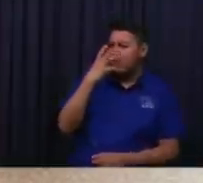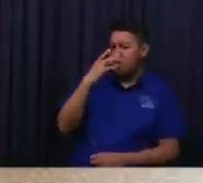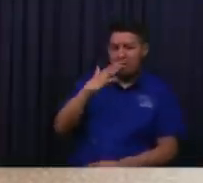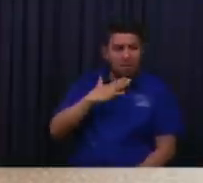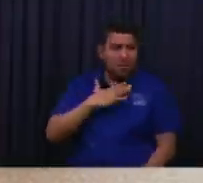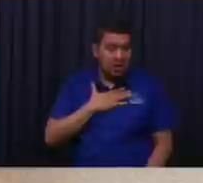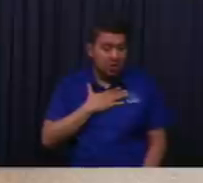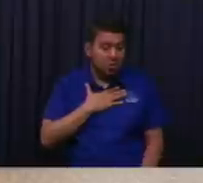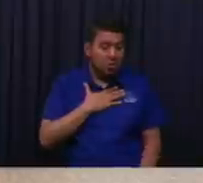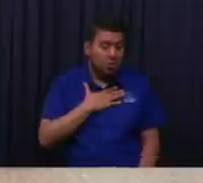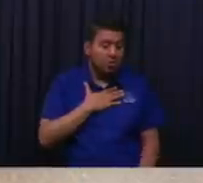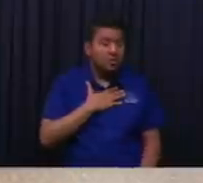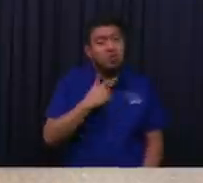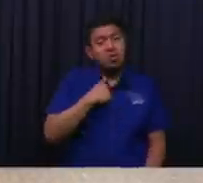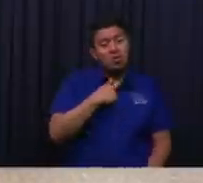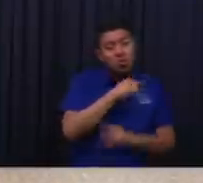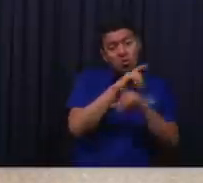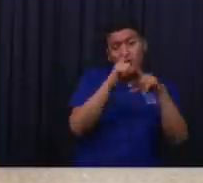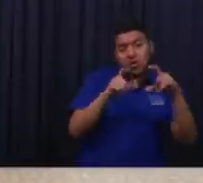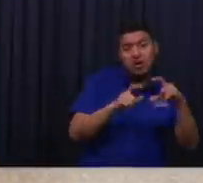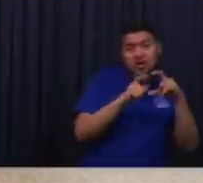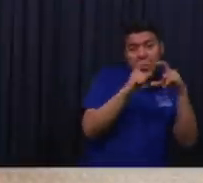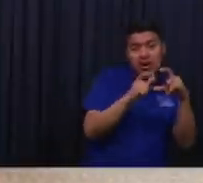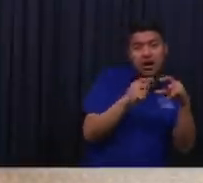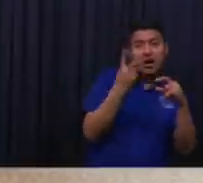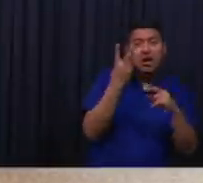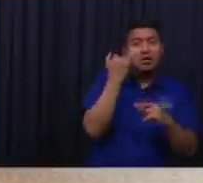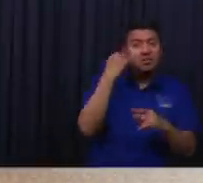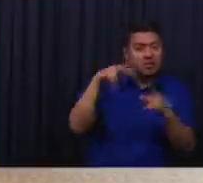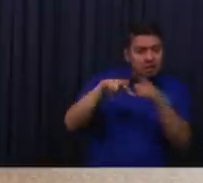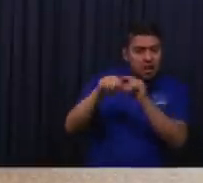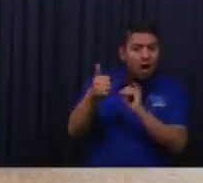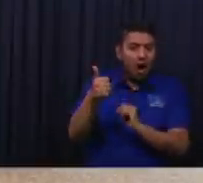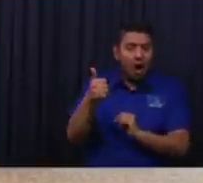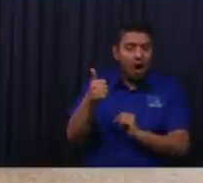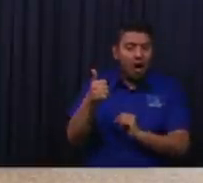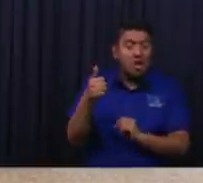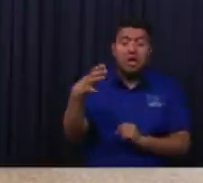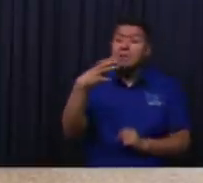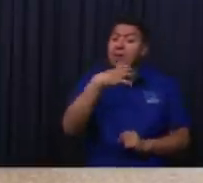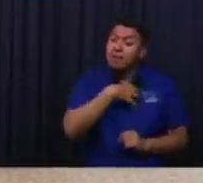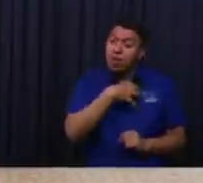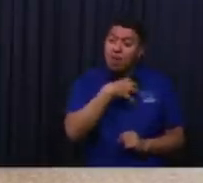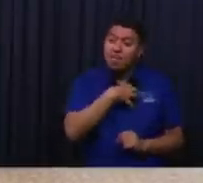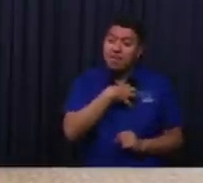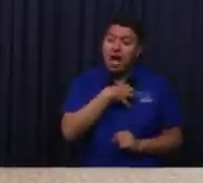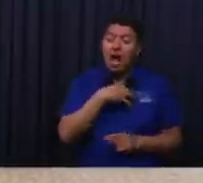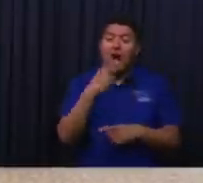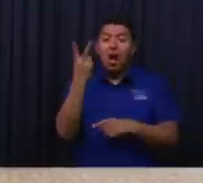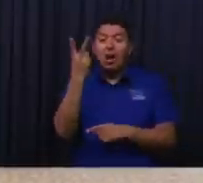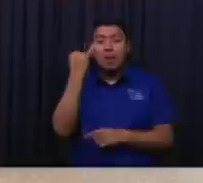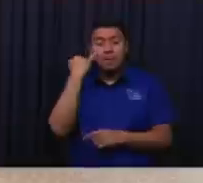viñas, y mi propia viña no guardé.